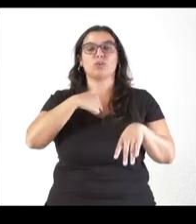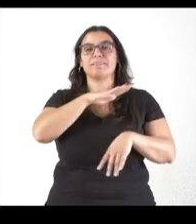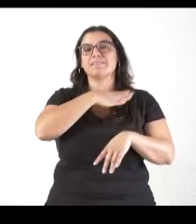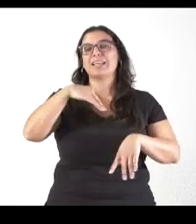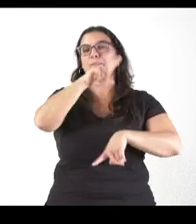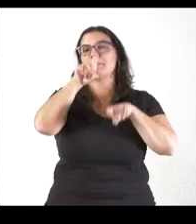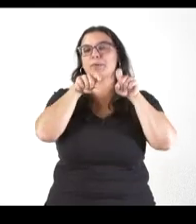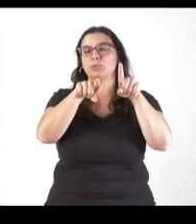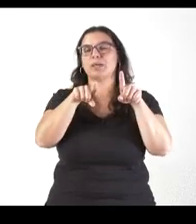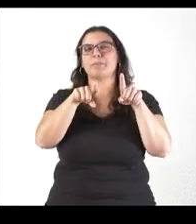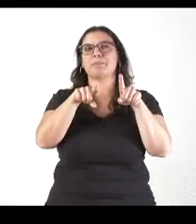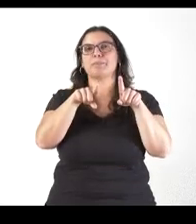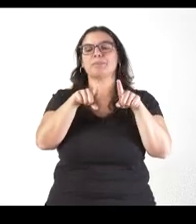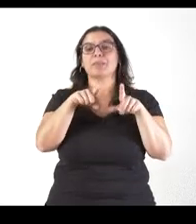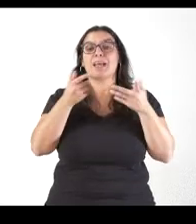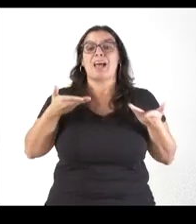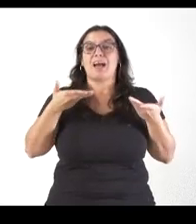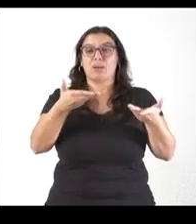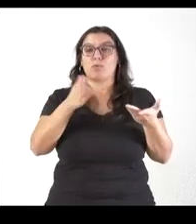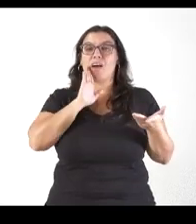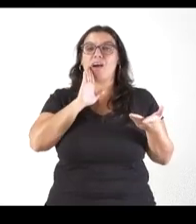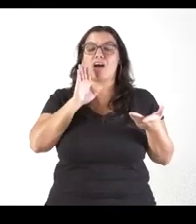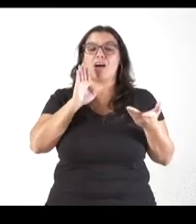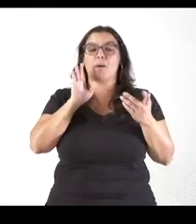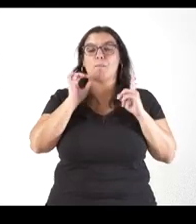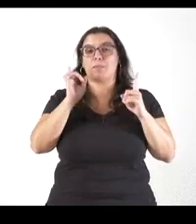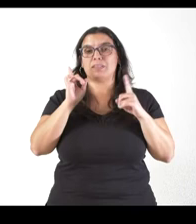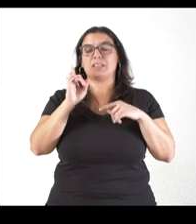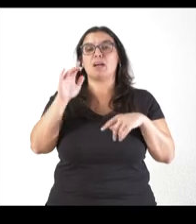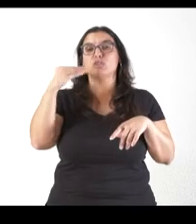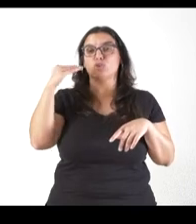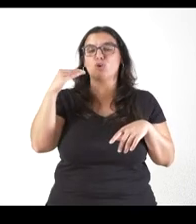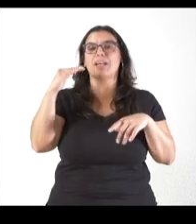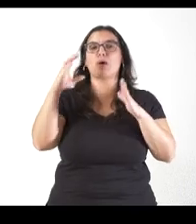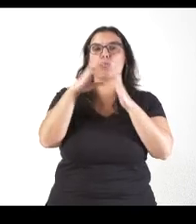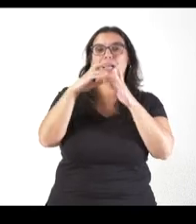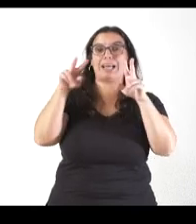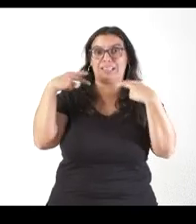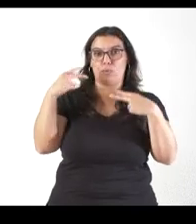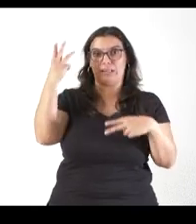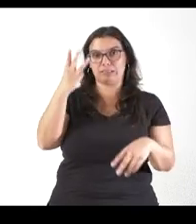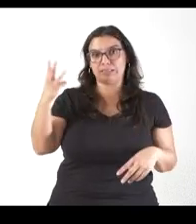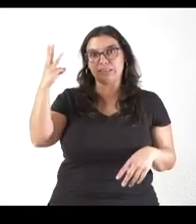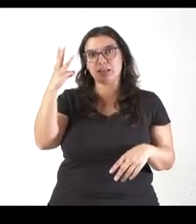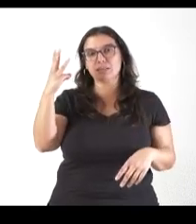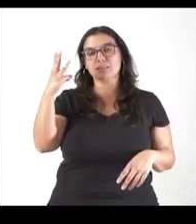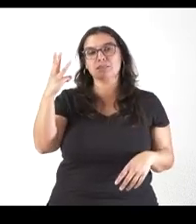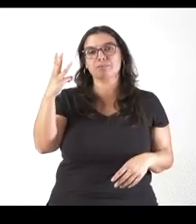preguntar en las ayudas estas previstas para Zuria y teruel echamos